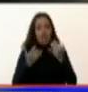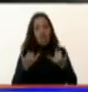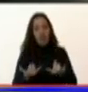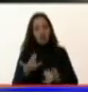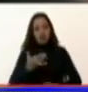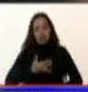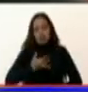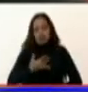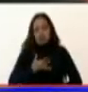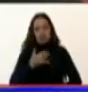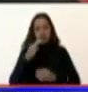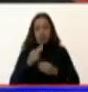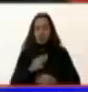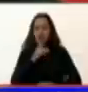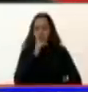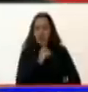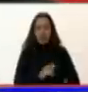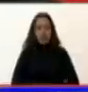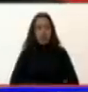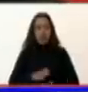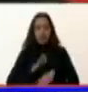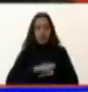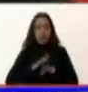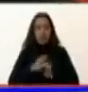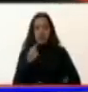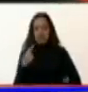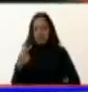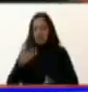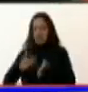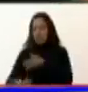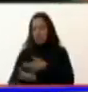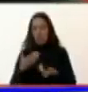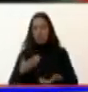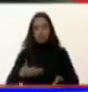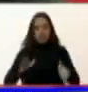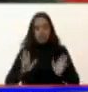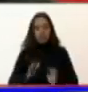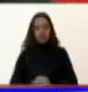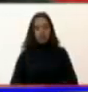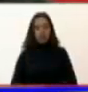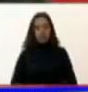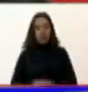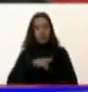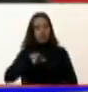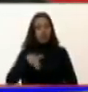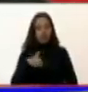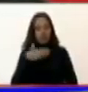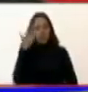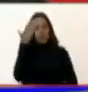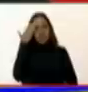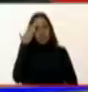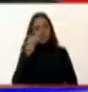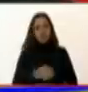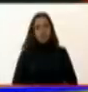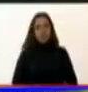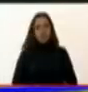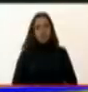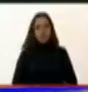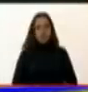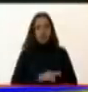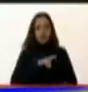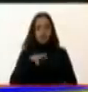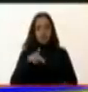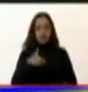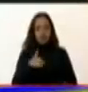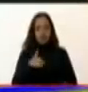lamentan hoy día, porque no le dieron importancia. Nosotros habíamos sacado la lección con